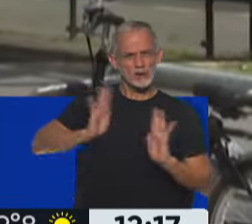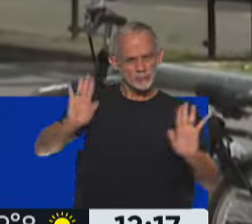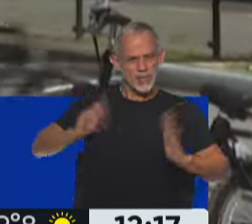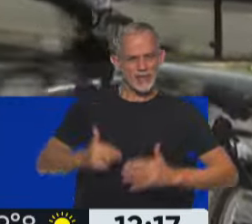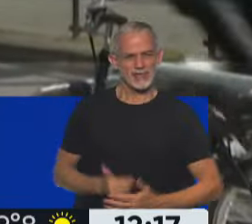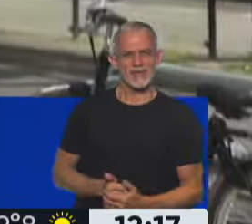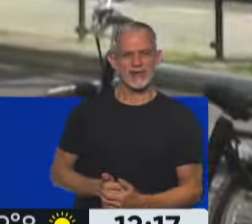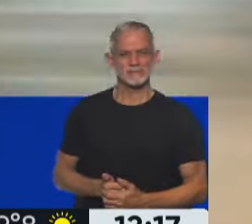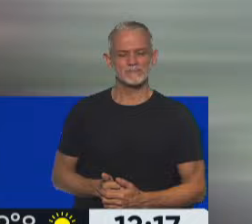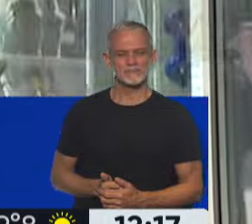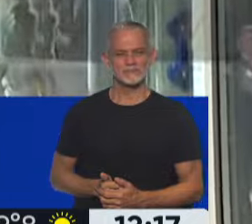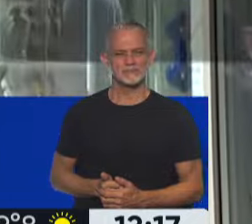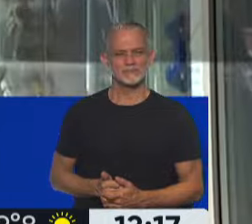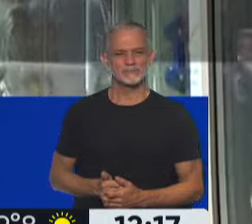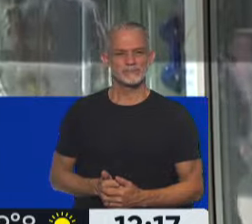Sehr entsetzt.